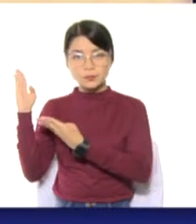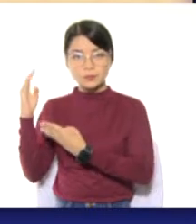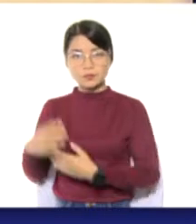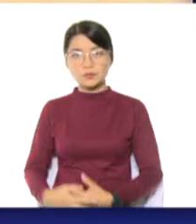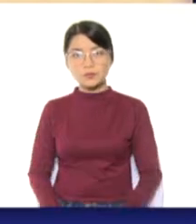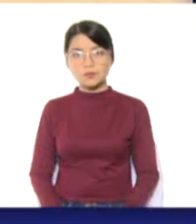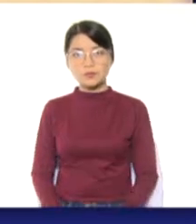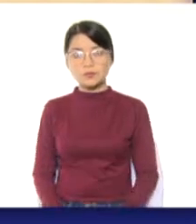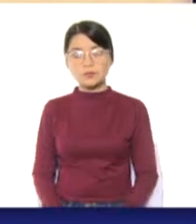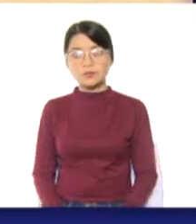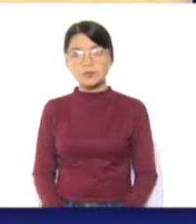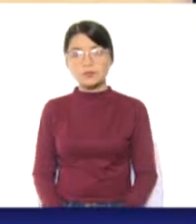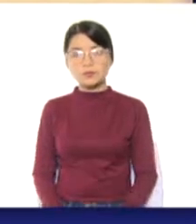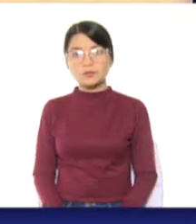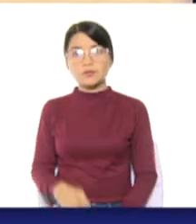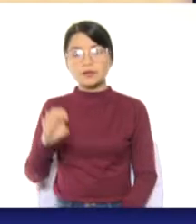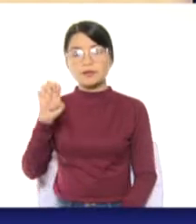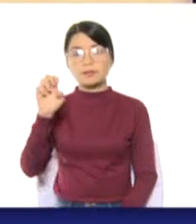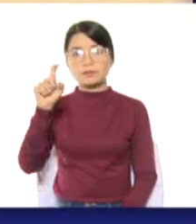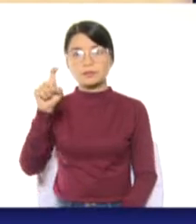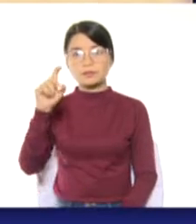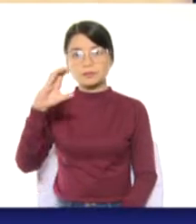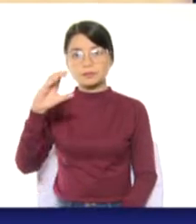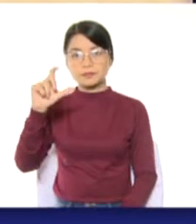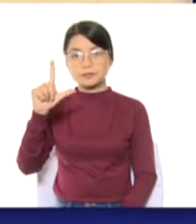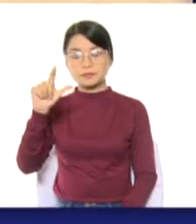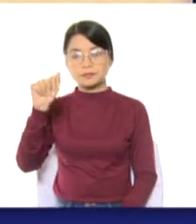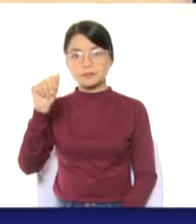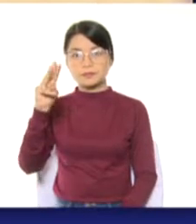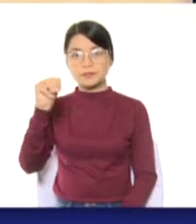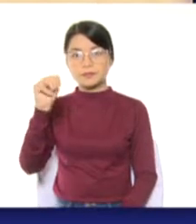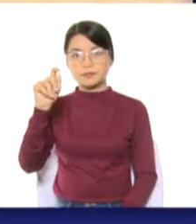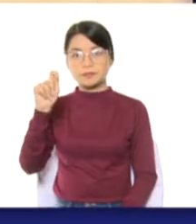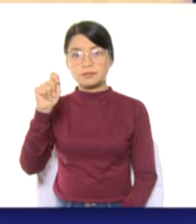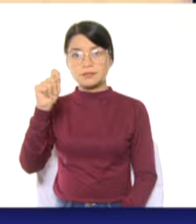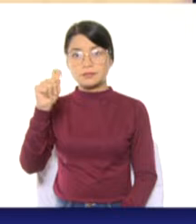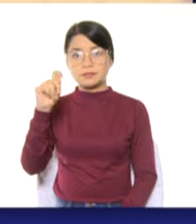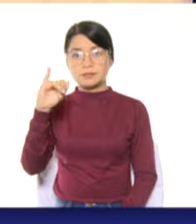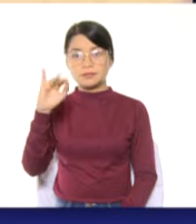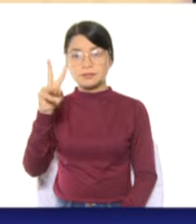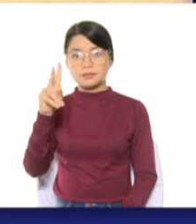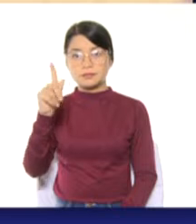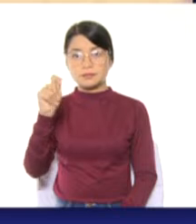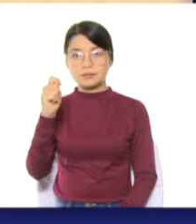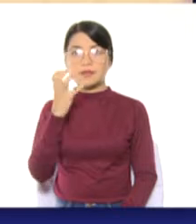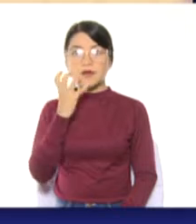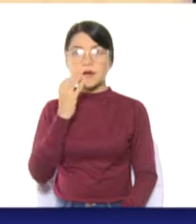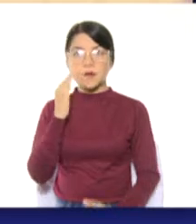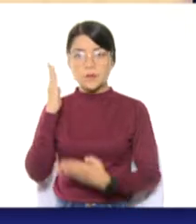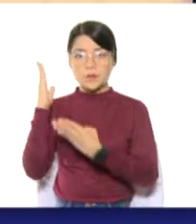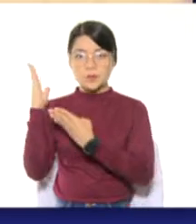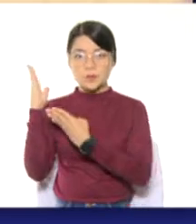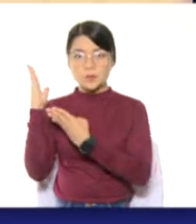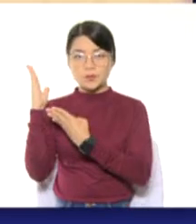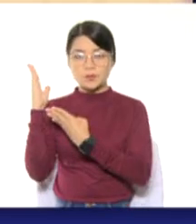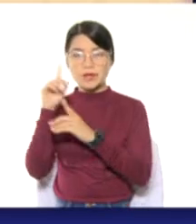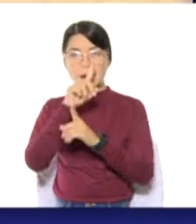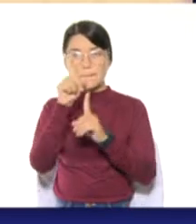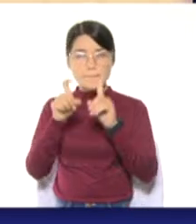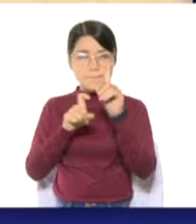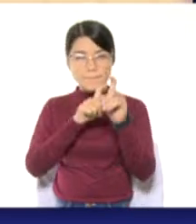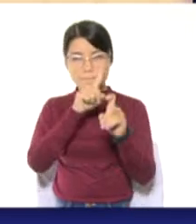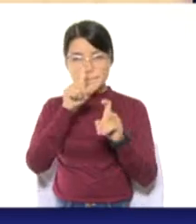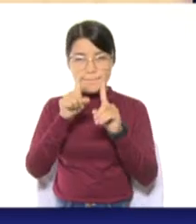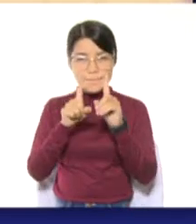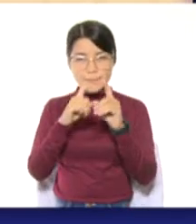las exclamativas, el ejemplo sería, ¿por qué me tuvo que pasar a mí? En las interrogativas tengo cuál es